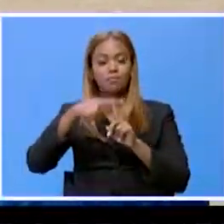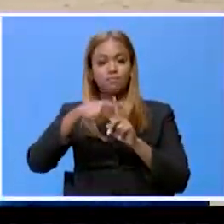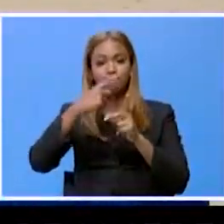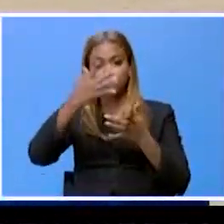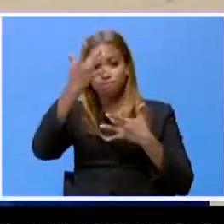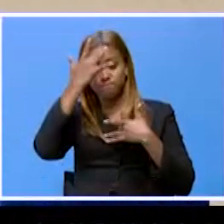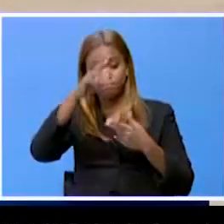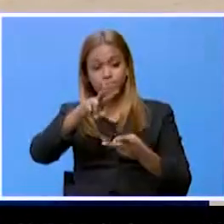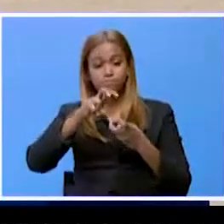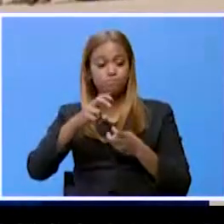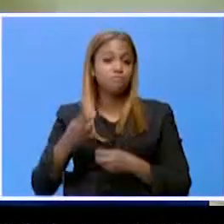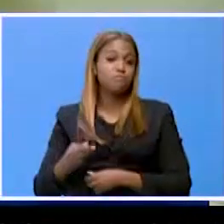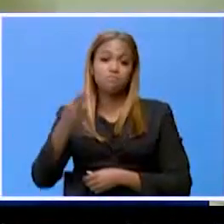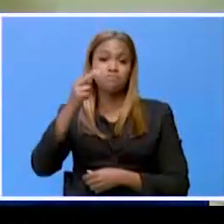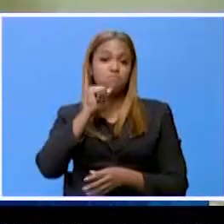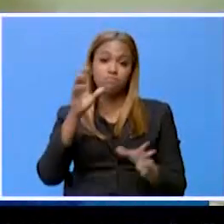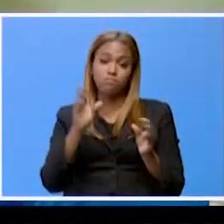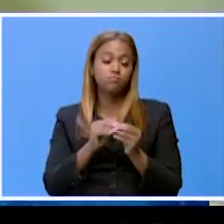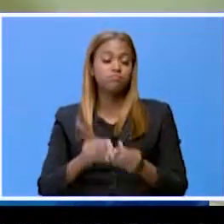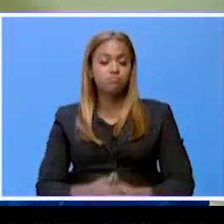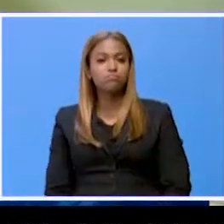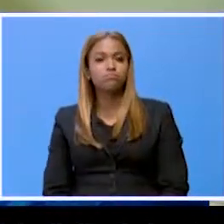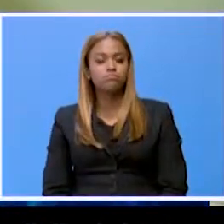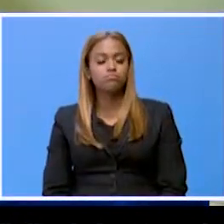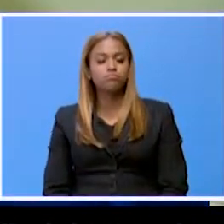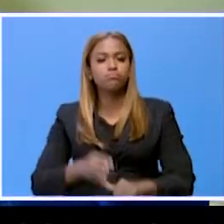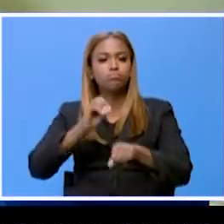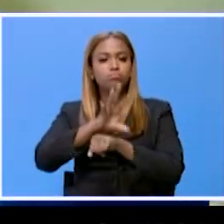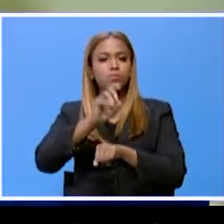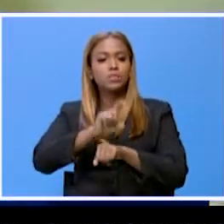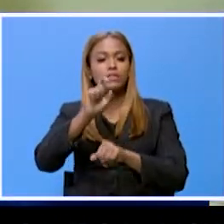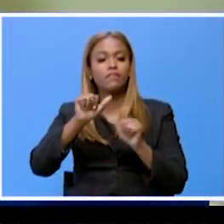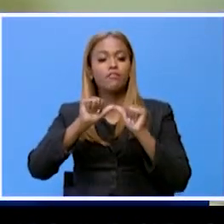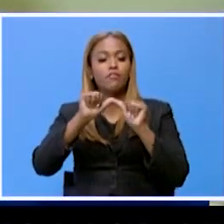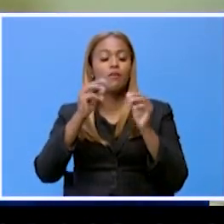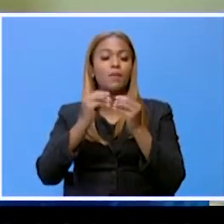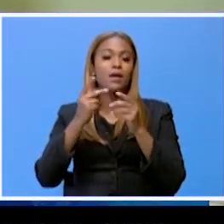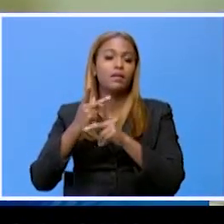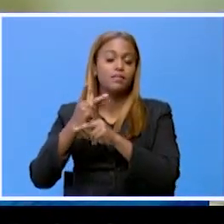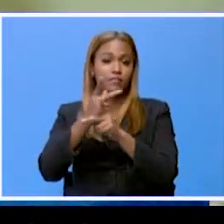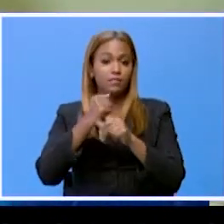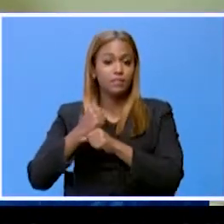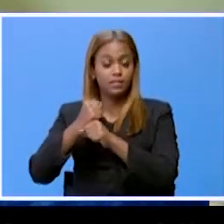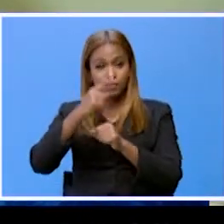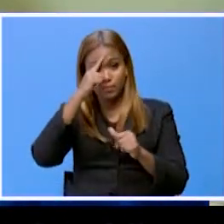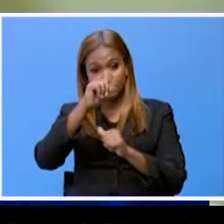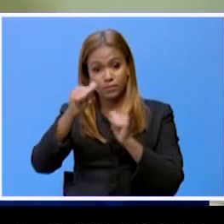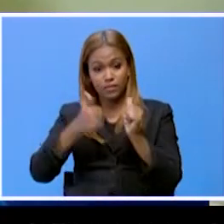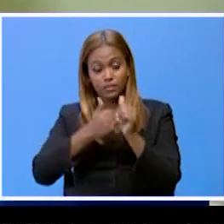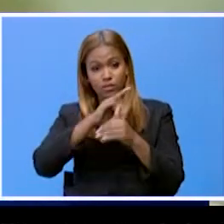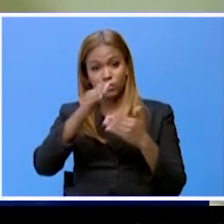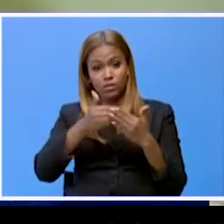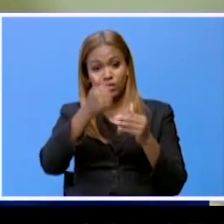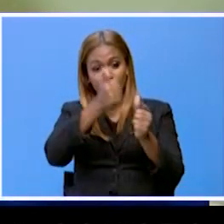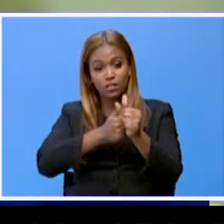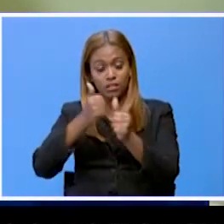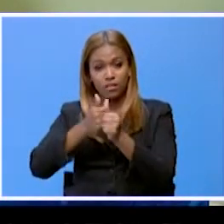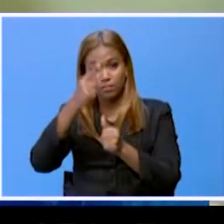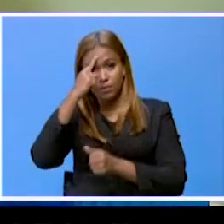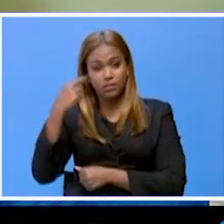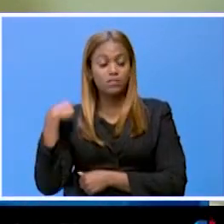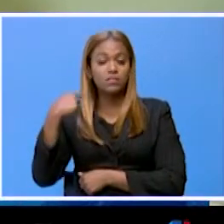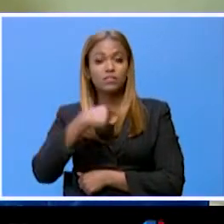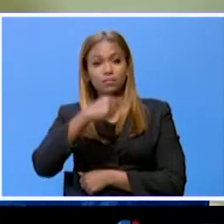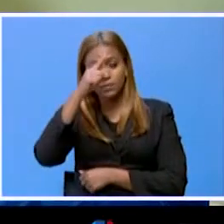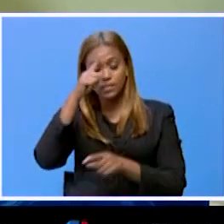del coronavirus. Insistimos en que se extreme la vigilancia por parte de todas y cada uno de nosotros,